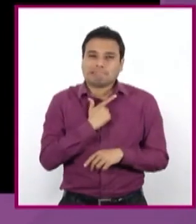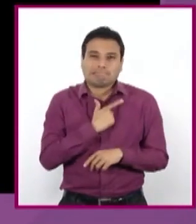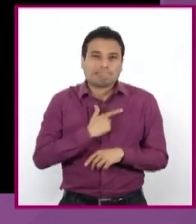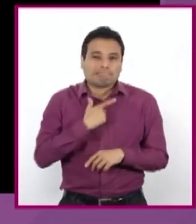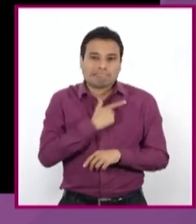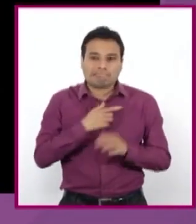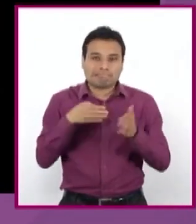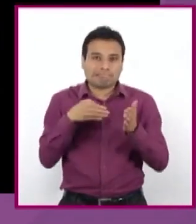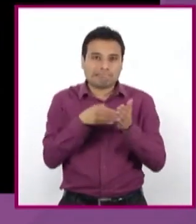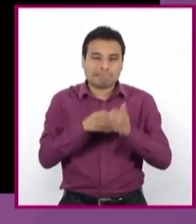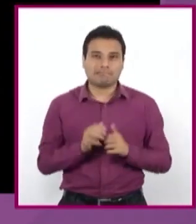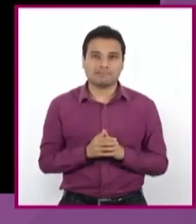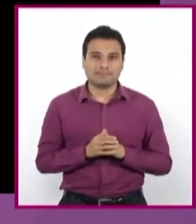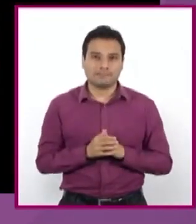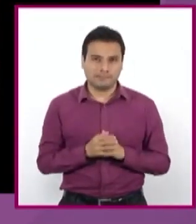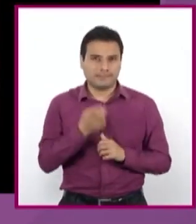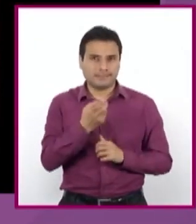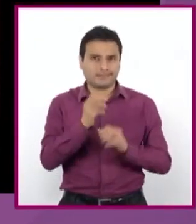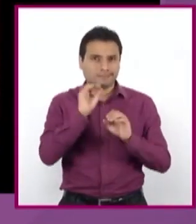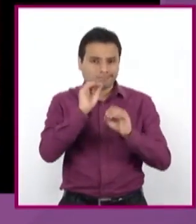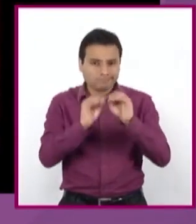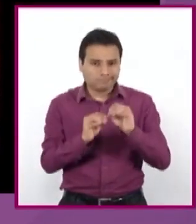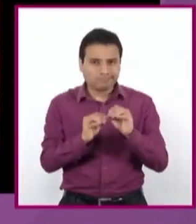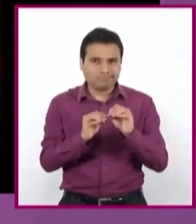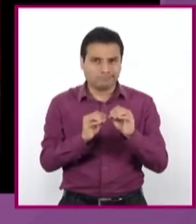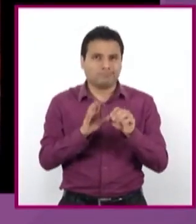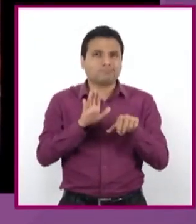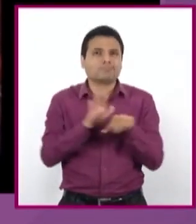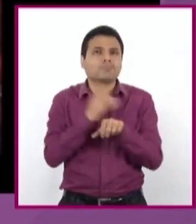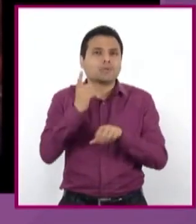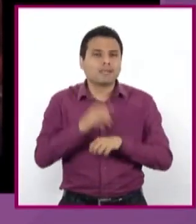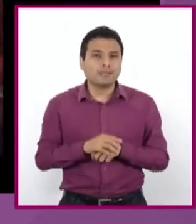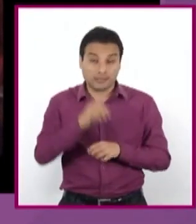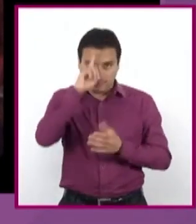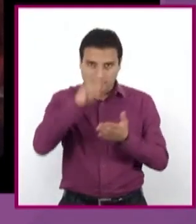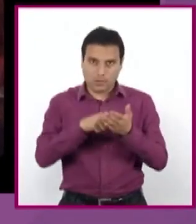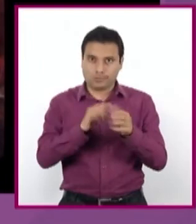las figurillas estaban asociadas a la fertilidad.